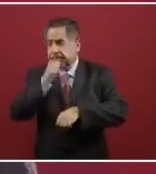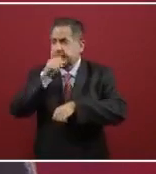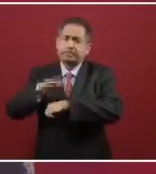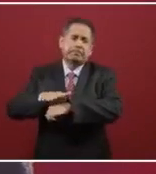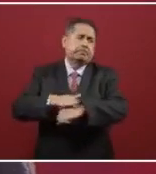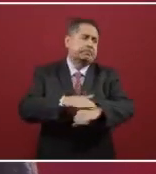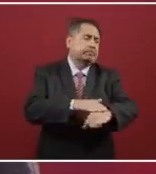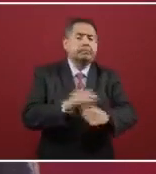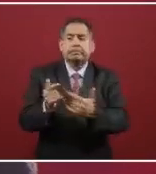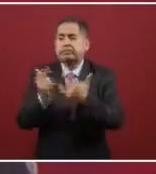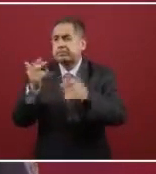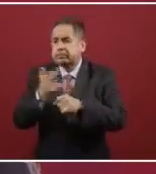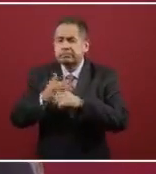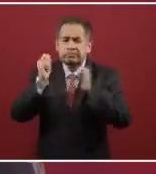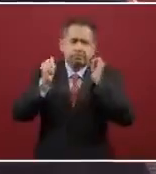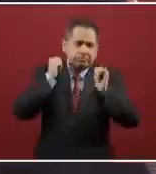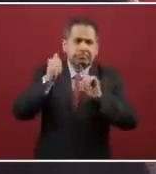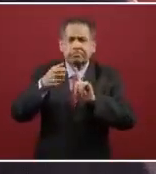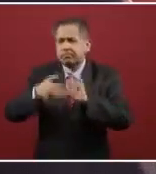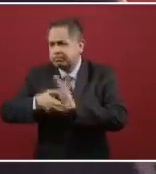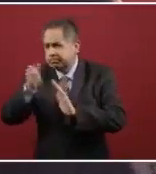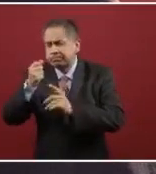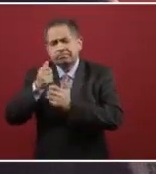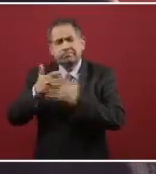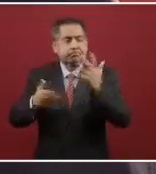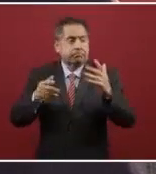a historiadores, antropólogos,